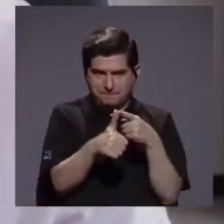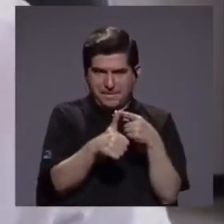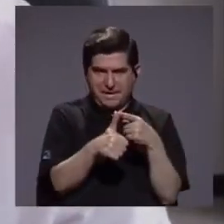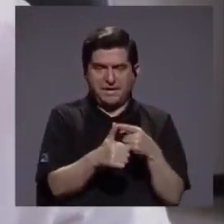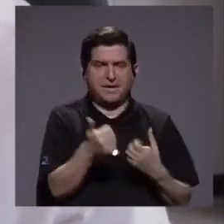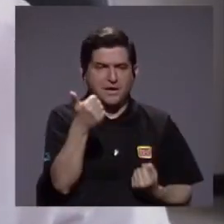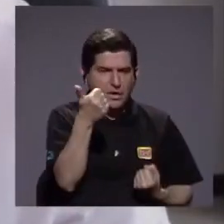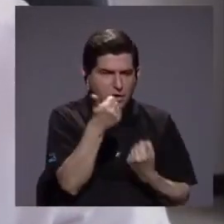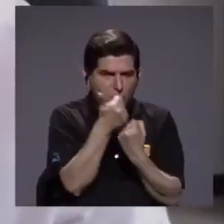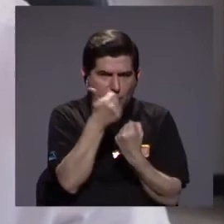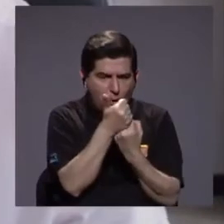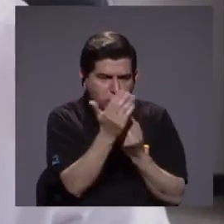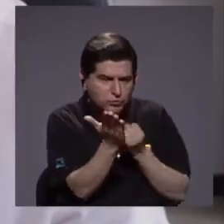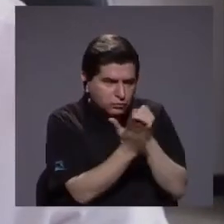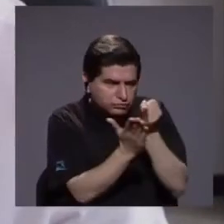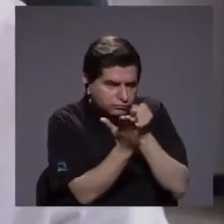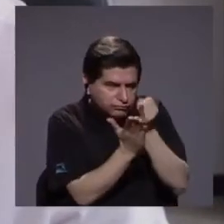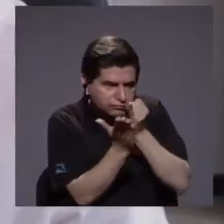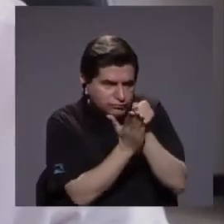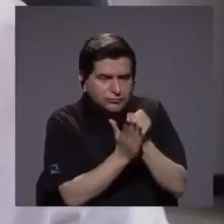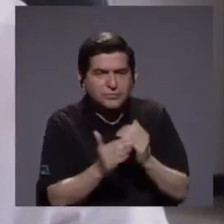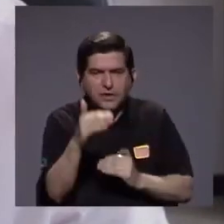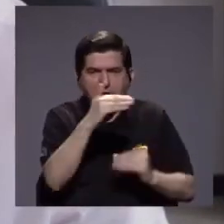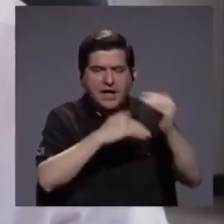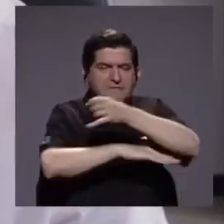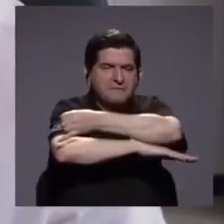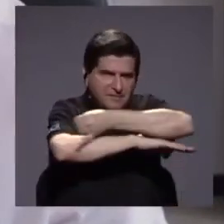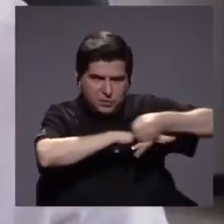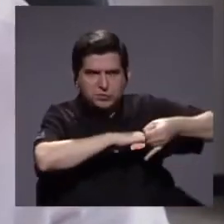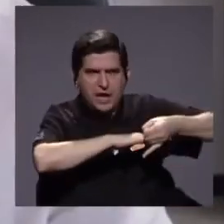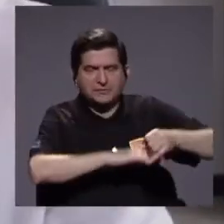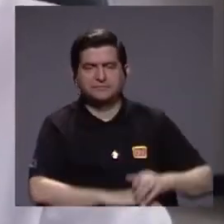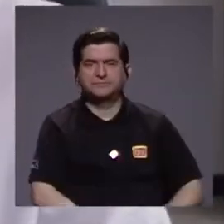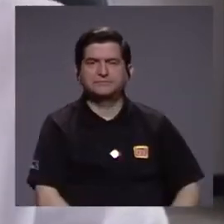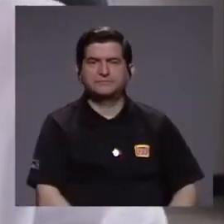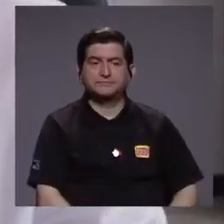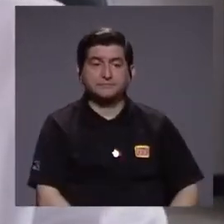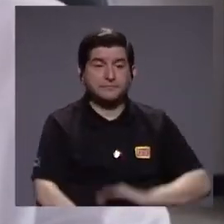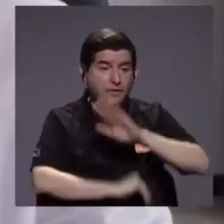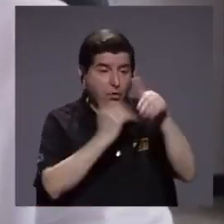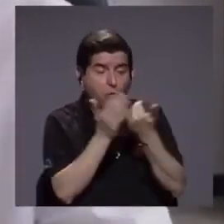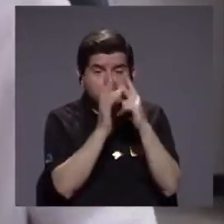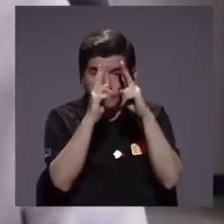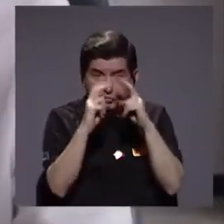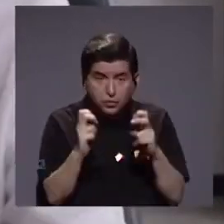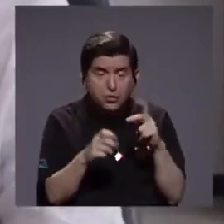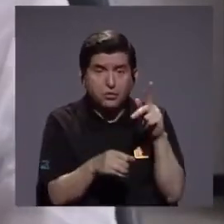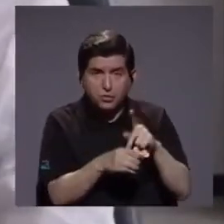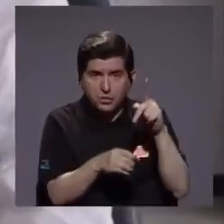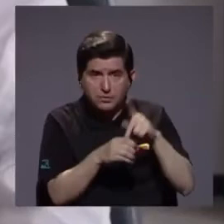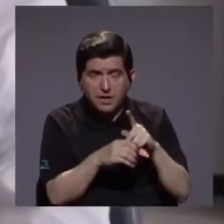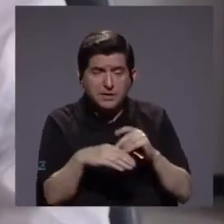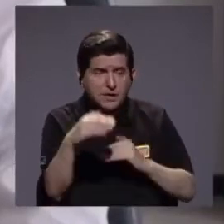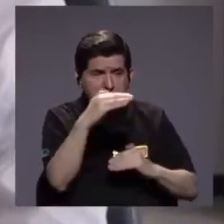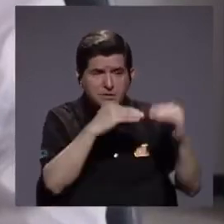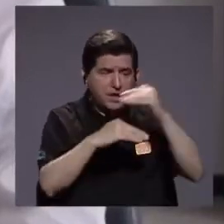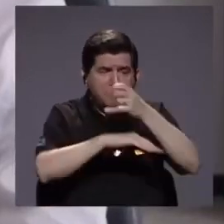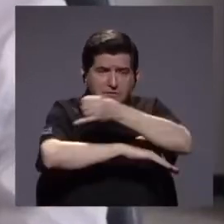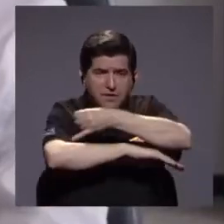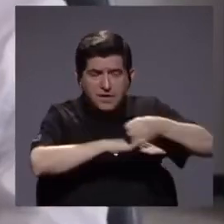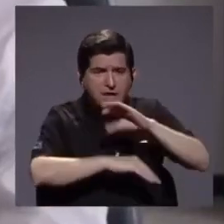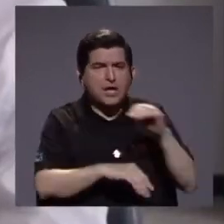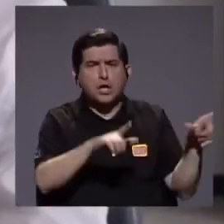un apoyo decidido a la investigación en la Facultad de Ingeniería. Viendo todo el análisis y la participación de la Facultad de Ingeniería y